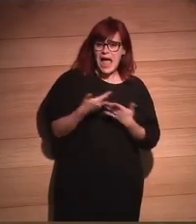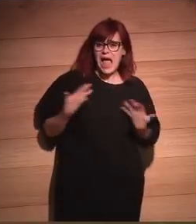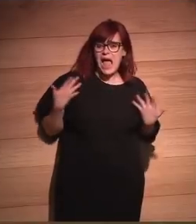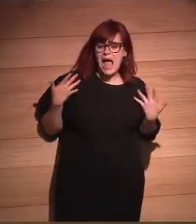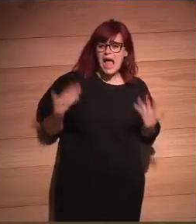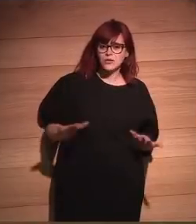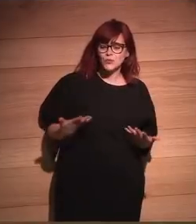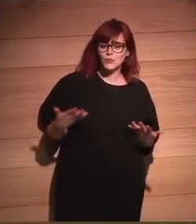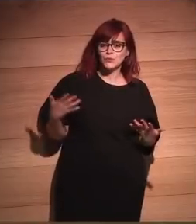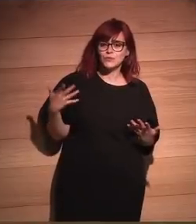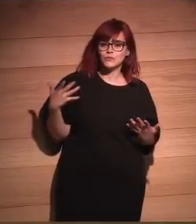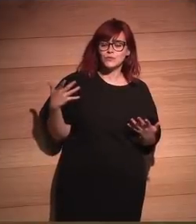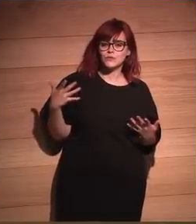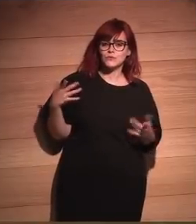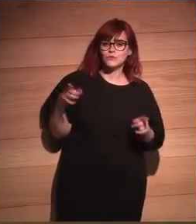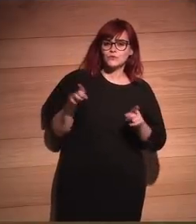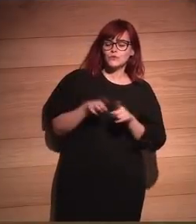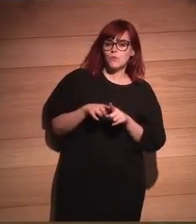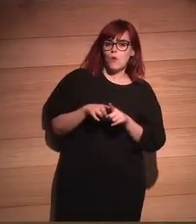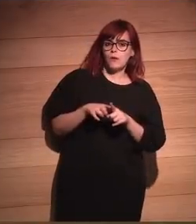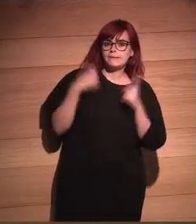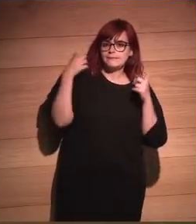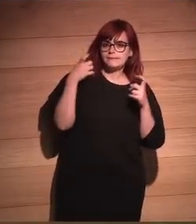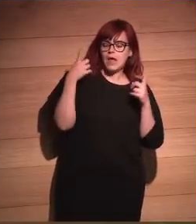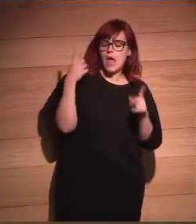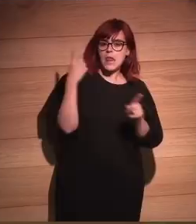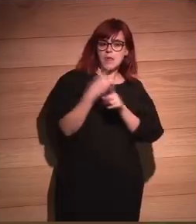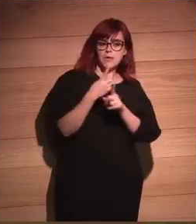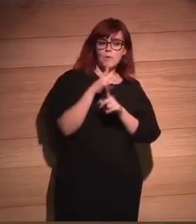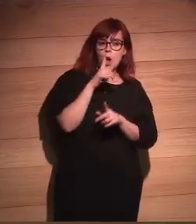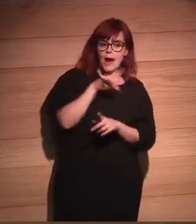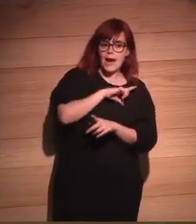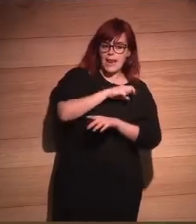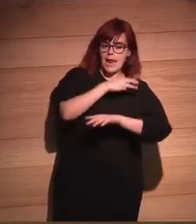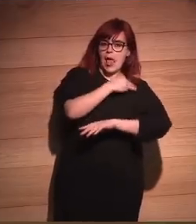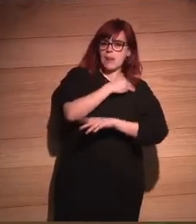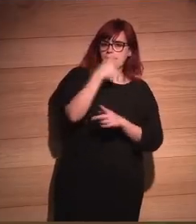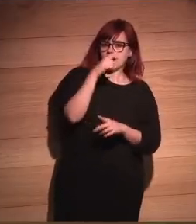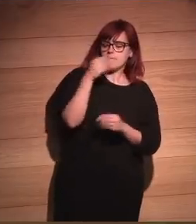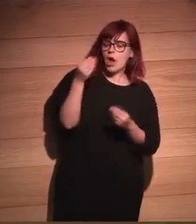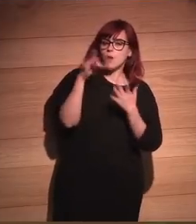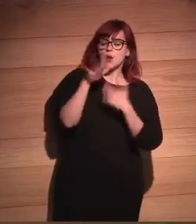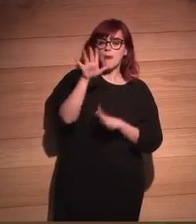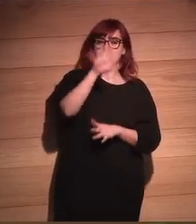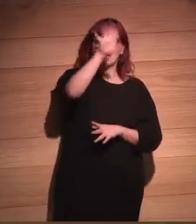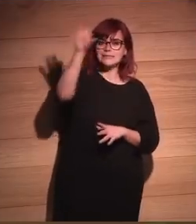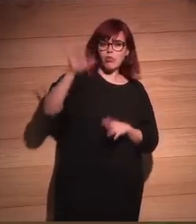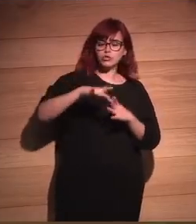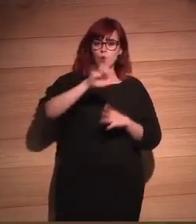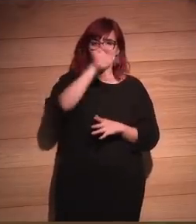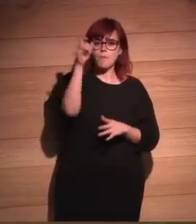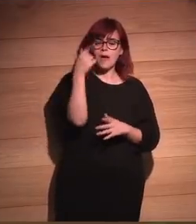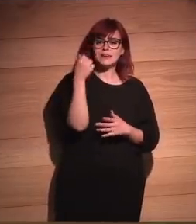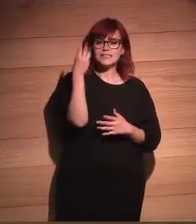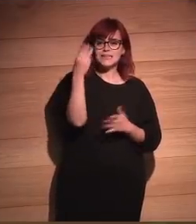todo como enemigo lo sabe el general mejor, espero no meter la pata. Parece ser que los diferentes estados europeos